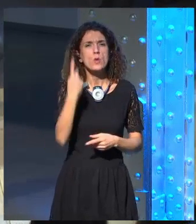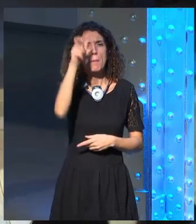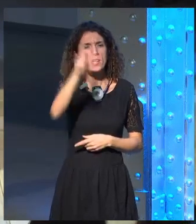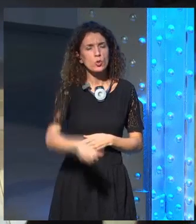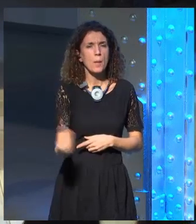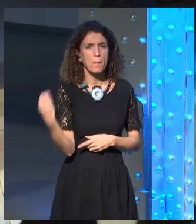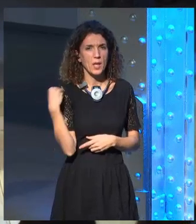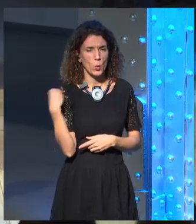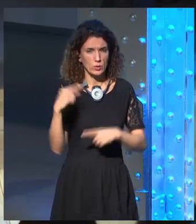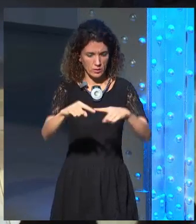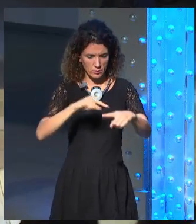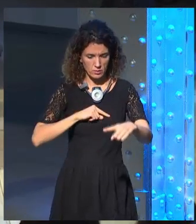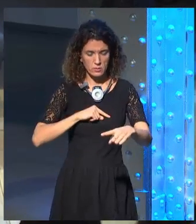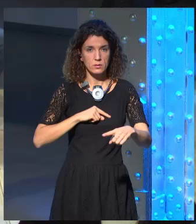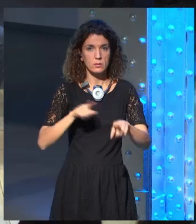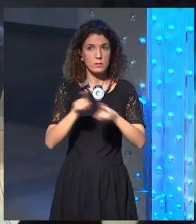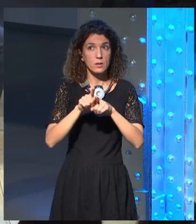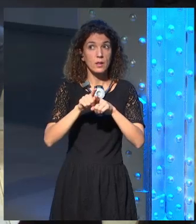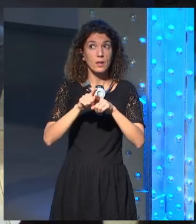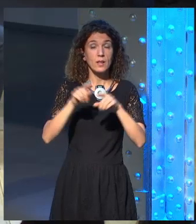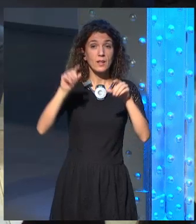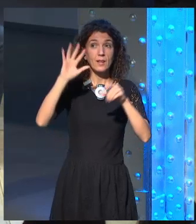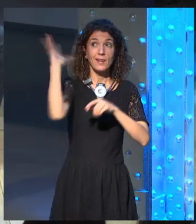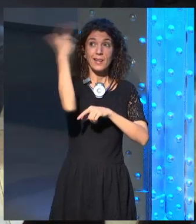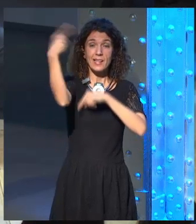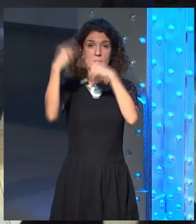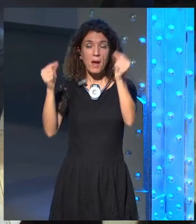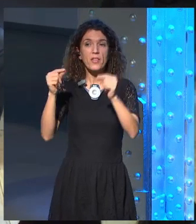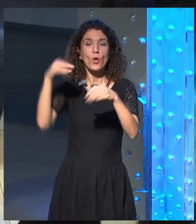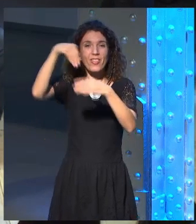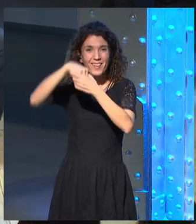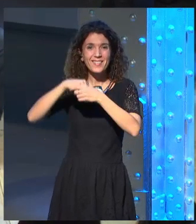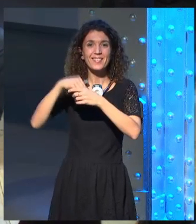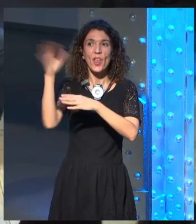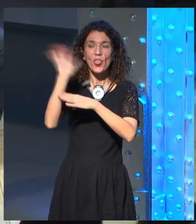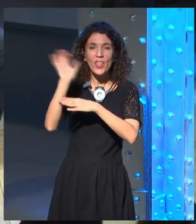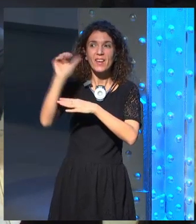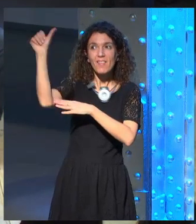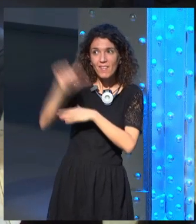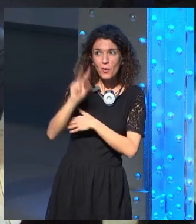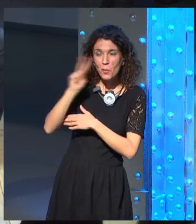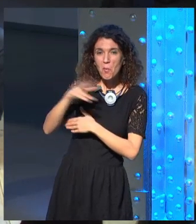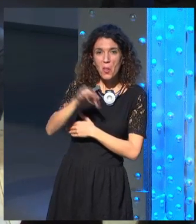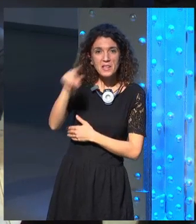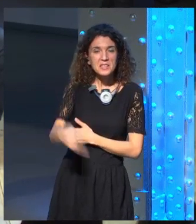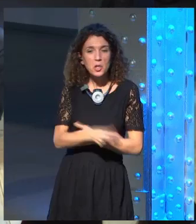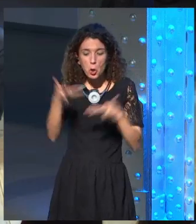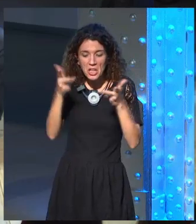persona que nos pregunta si se ve cine en el espacio. ¿Ven ustedes películas allí? ¿Hay un momento en que se sientan todos a ver una película?